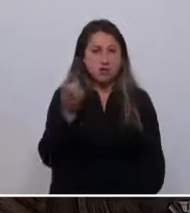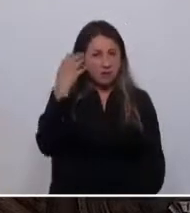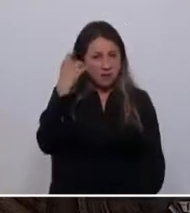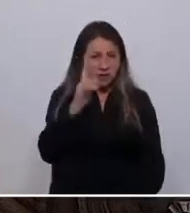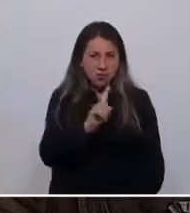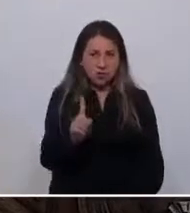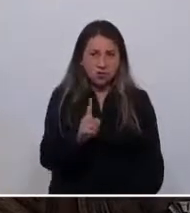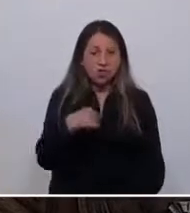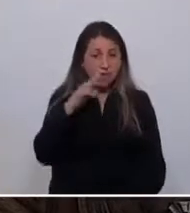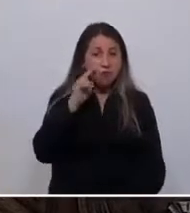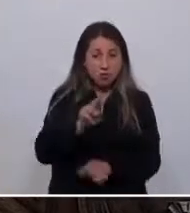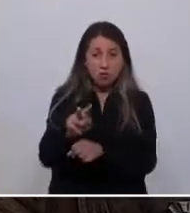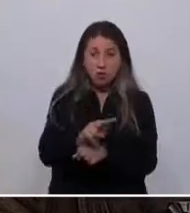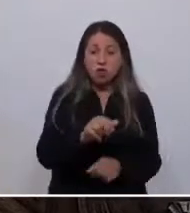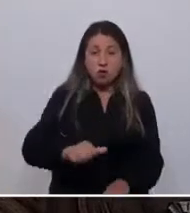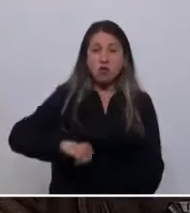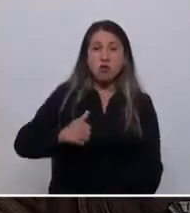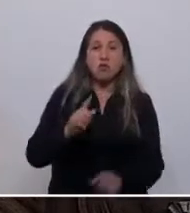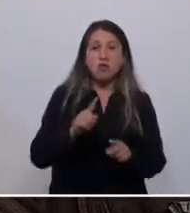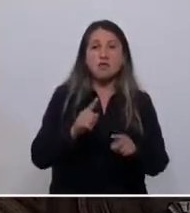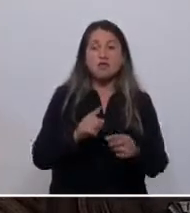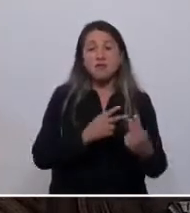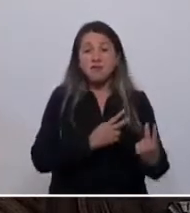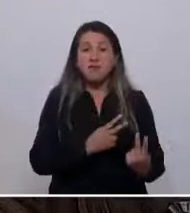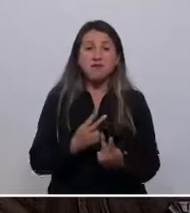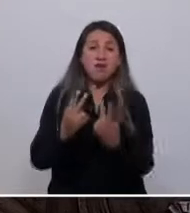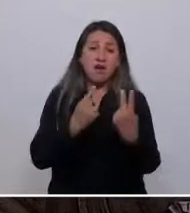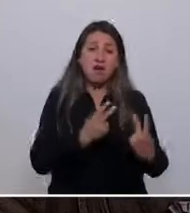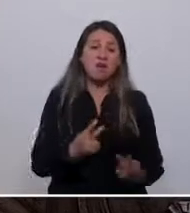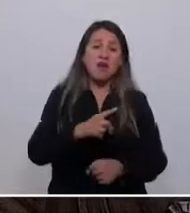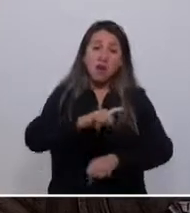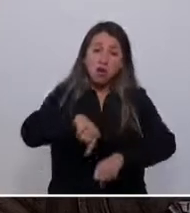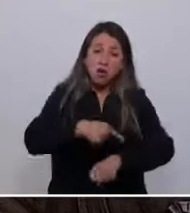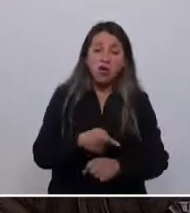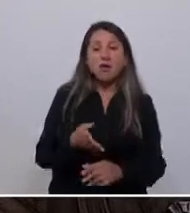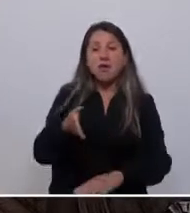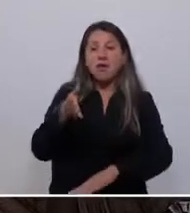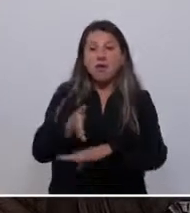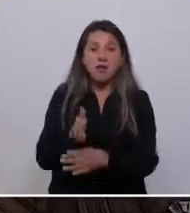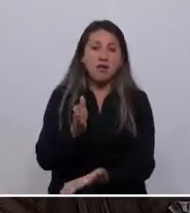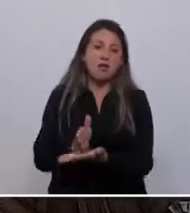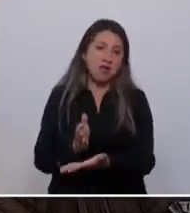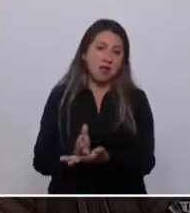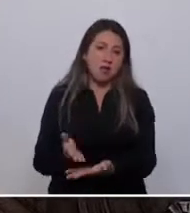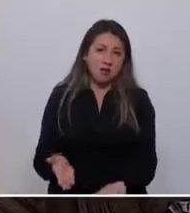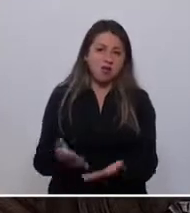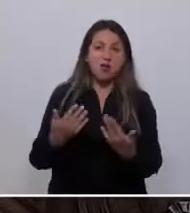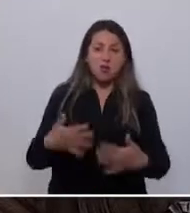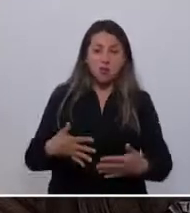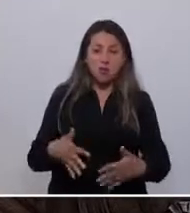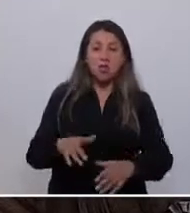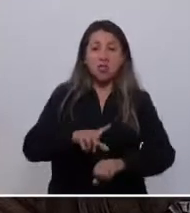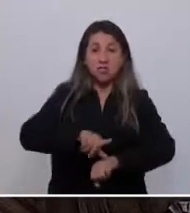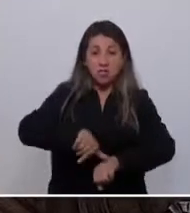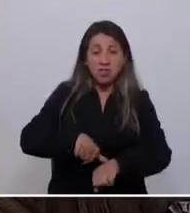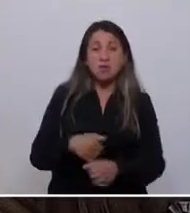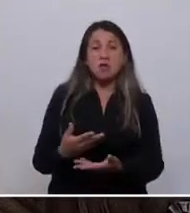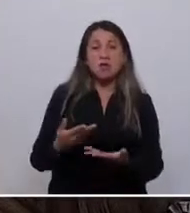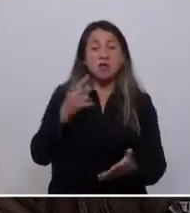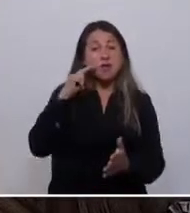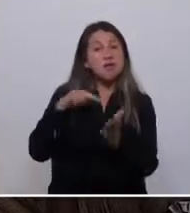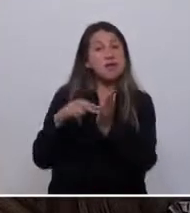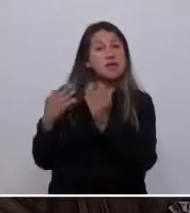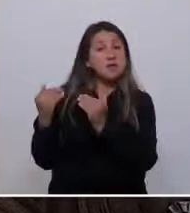cómo jóvenes debían viajar horas para poder acceder a educación y presencié la desesperanza